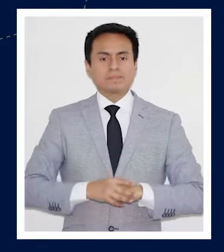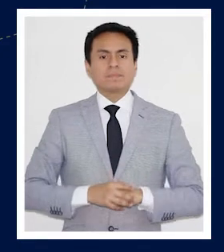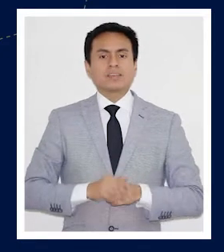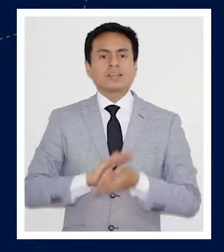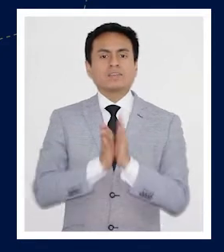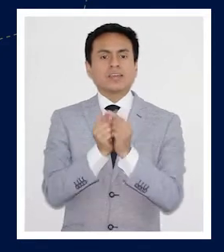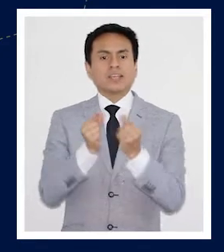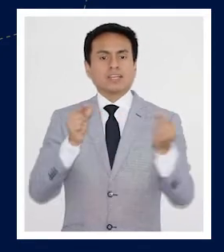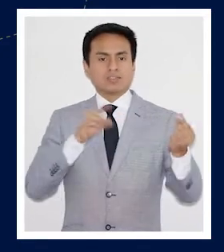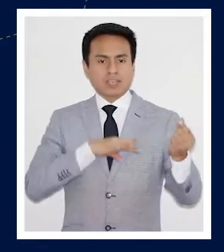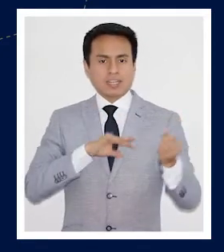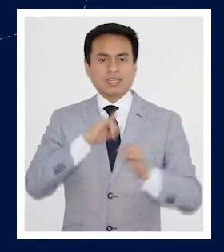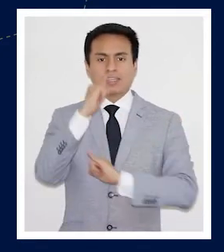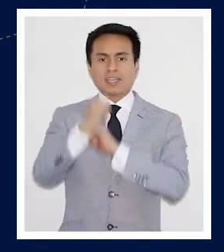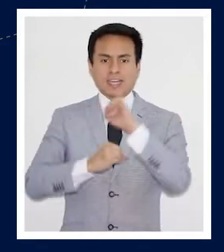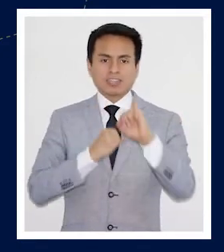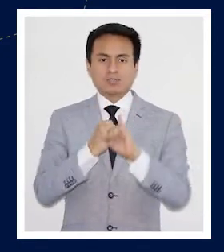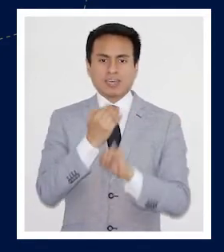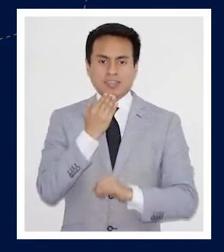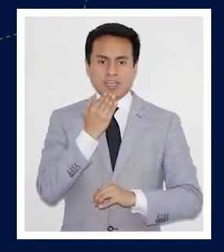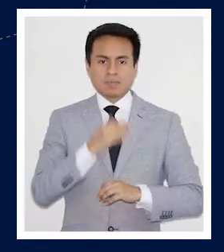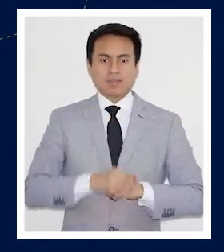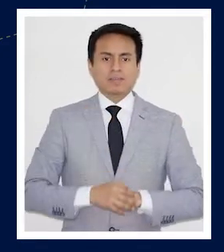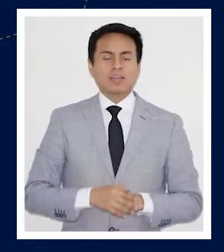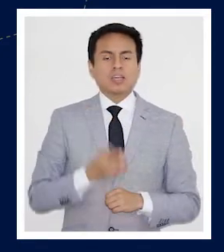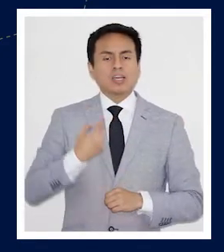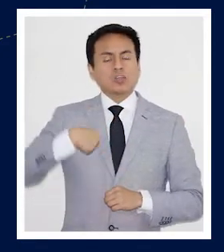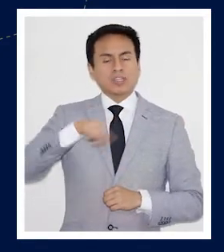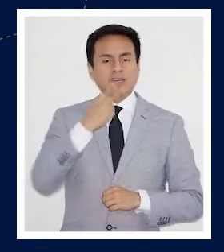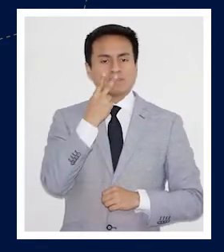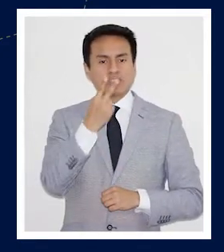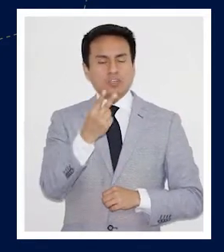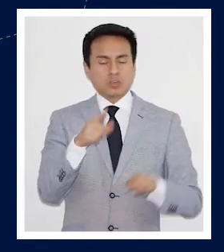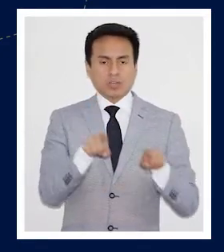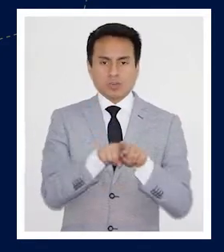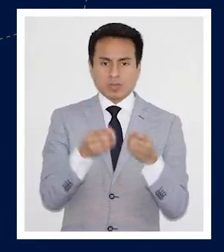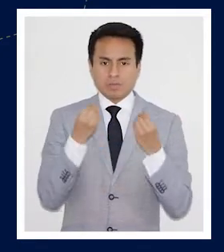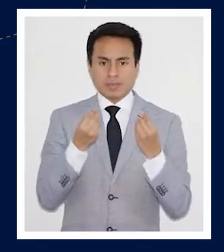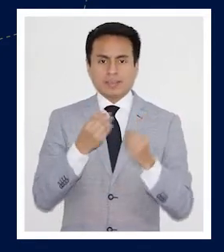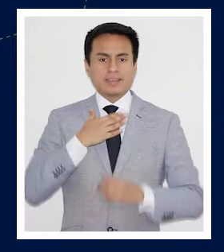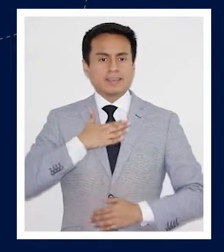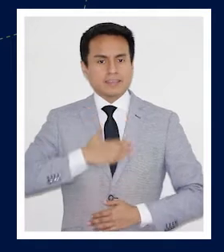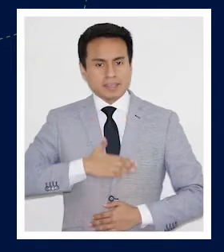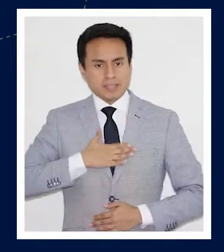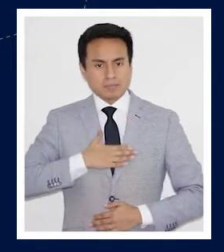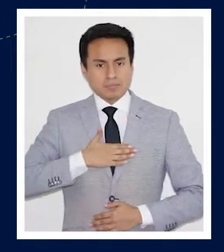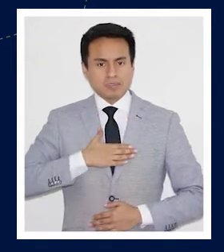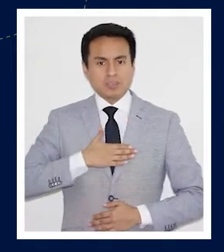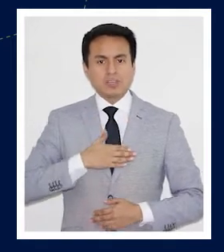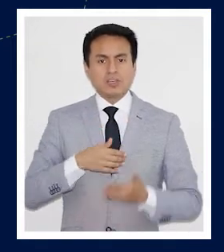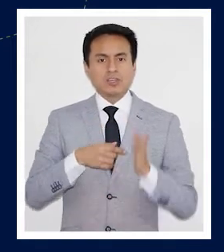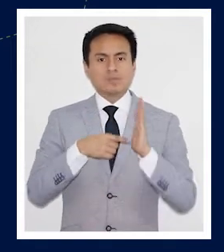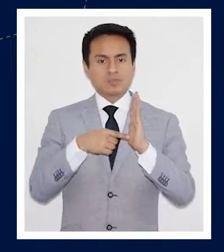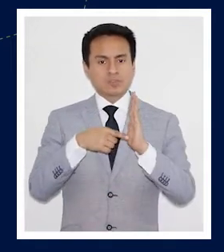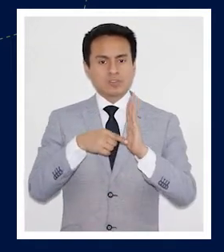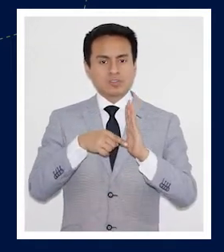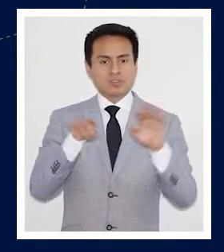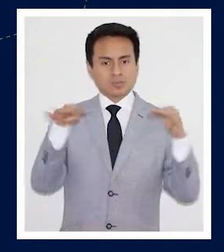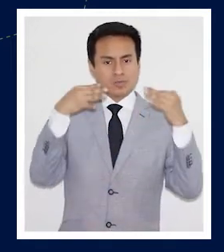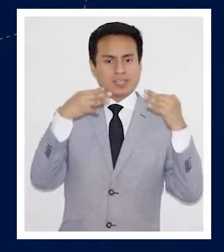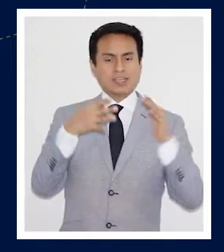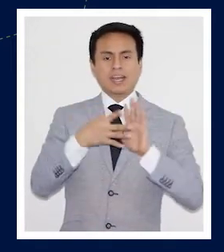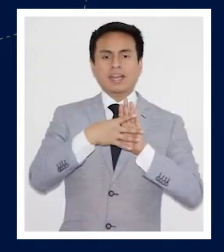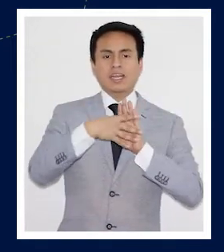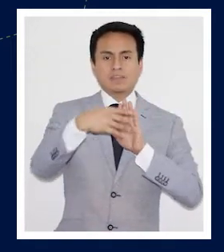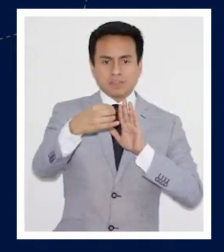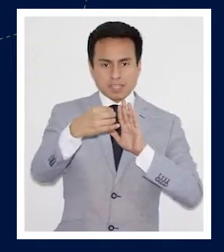temas a nivel nacional e internacional. Y nuestra visión es que obviamente queremos